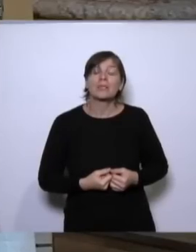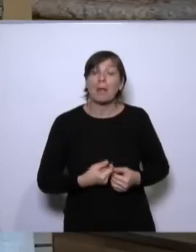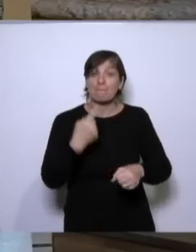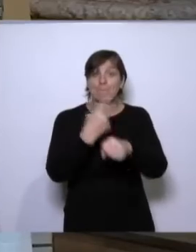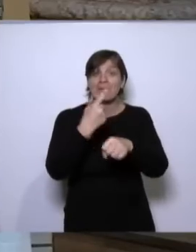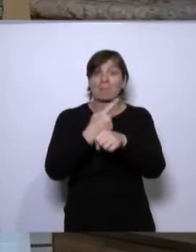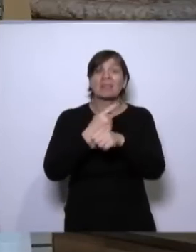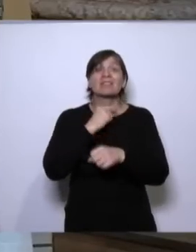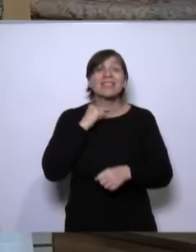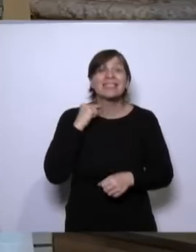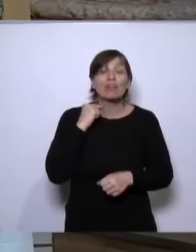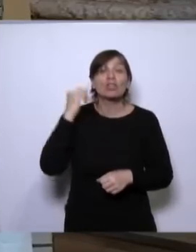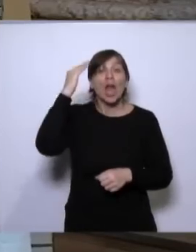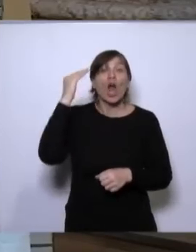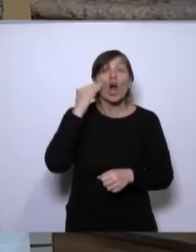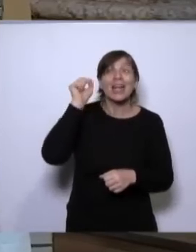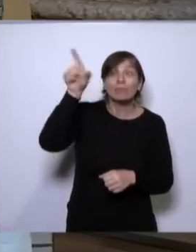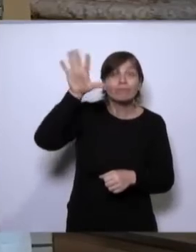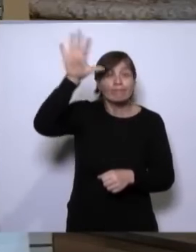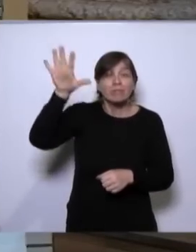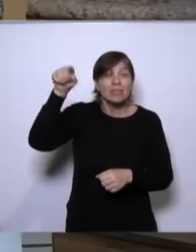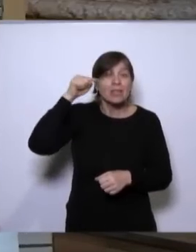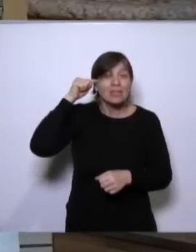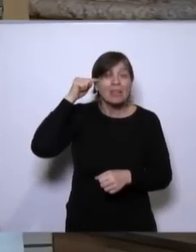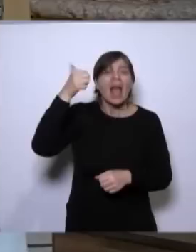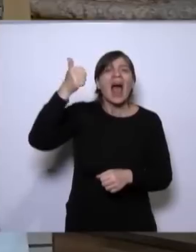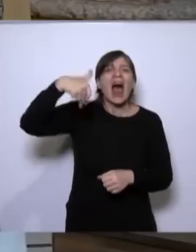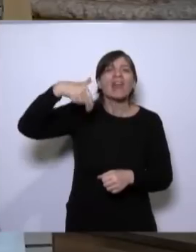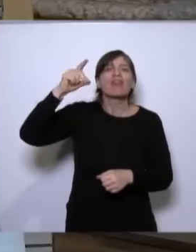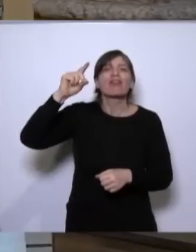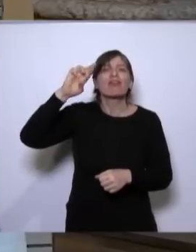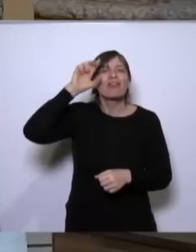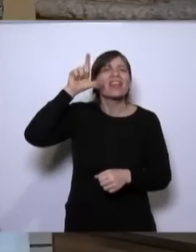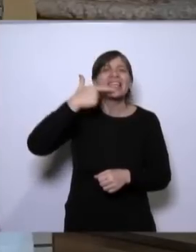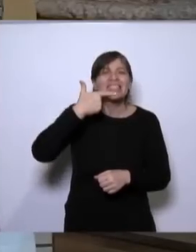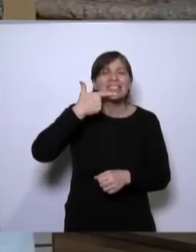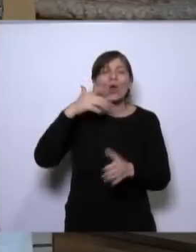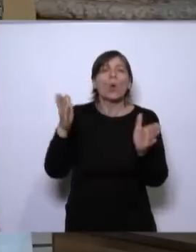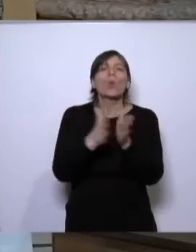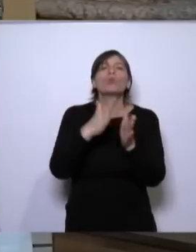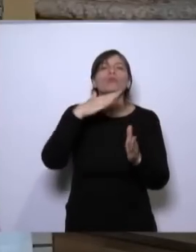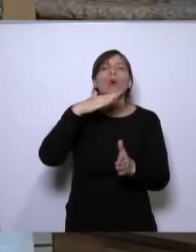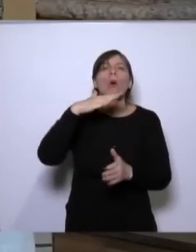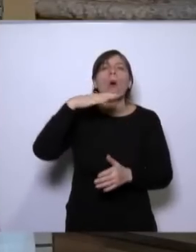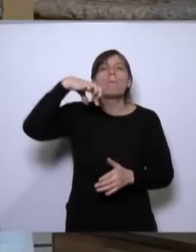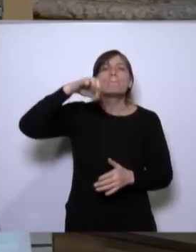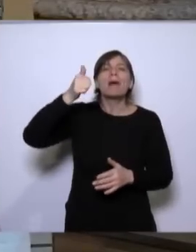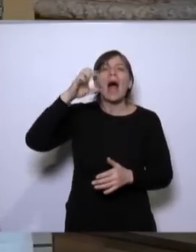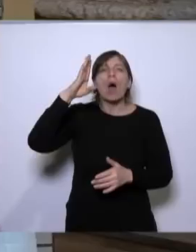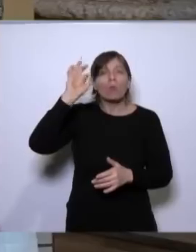El primer sacerdote de Corea, Andrés Kim Tae-gon, junto a Pablo Chong